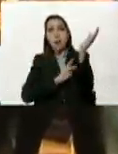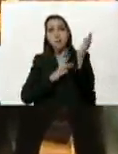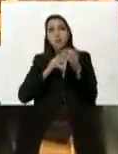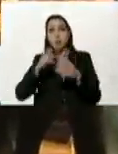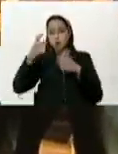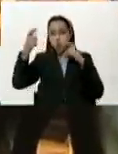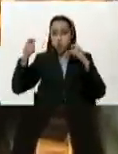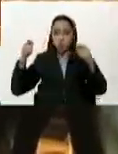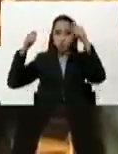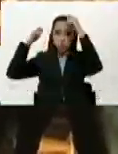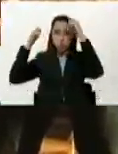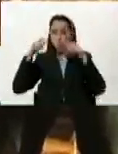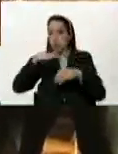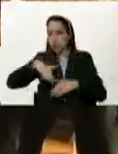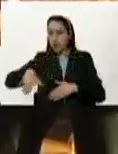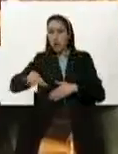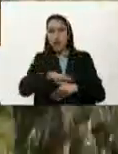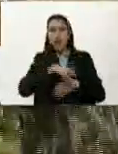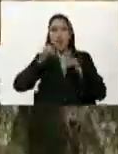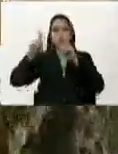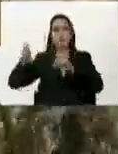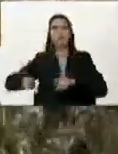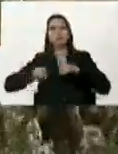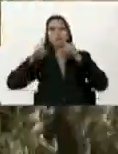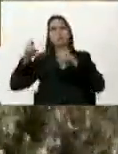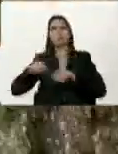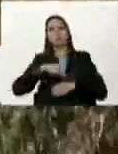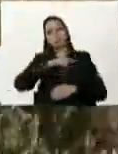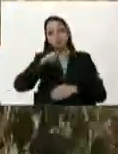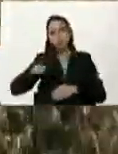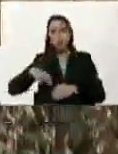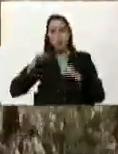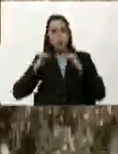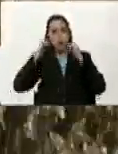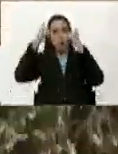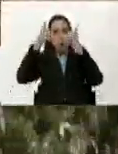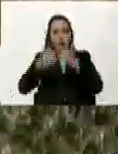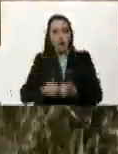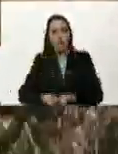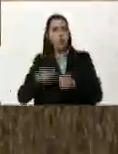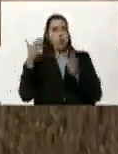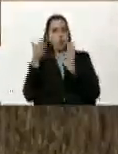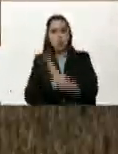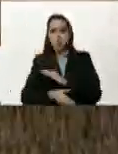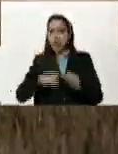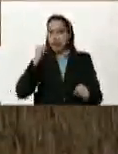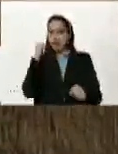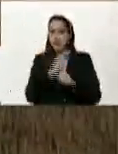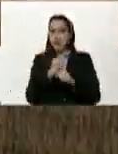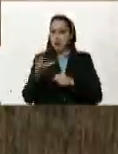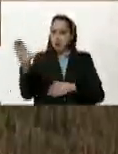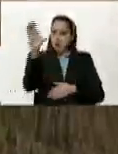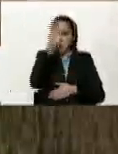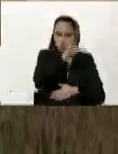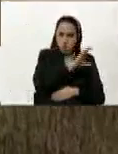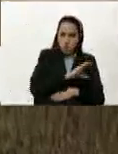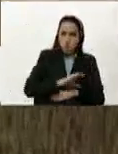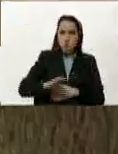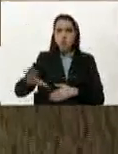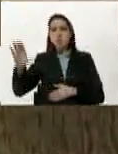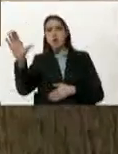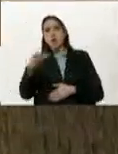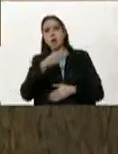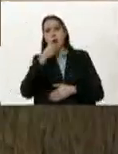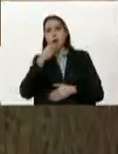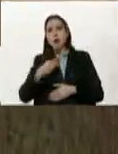finca aperitivo y hemos venido a iniciar la cosecha ciclo invierno específicamente de